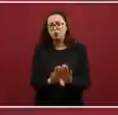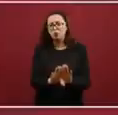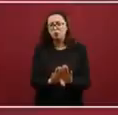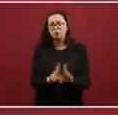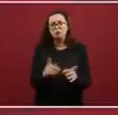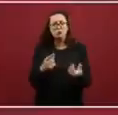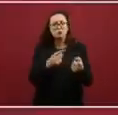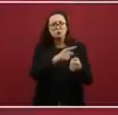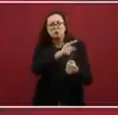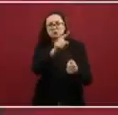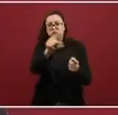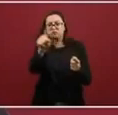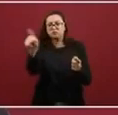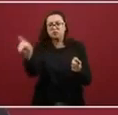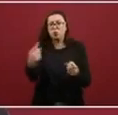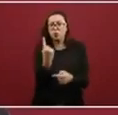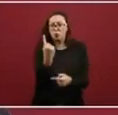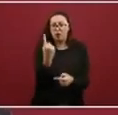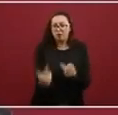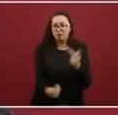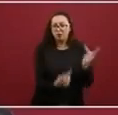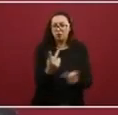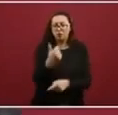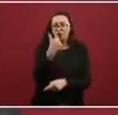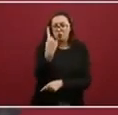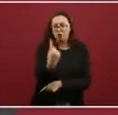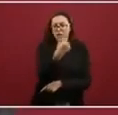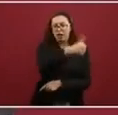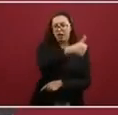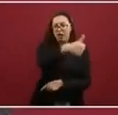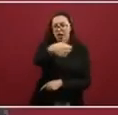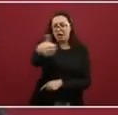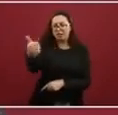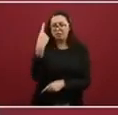si no, otros compañeros… Yo les pedía una sola, cada quien, para que…